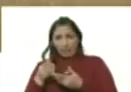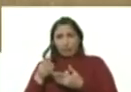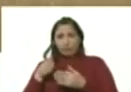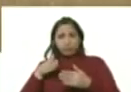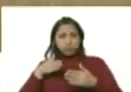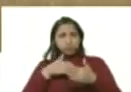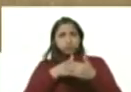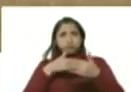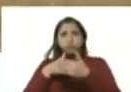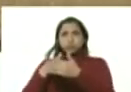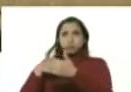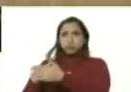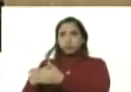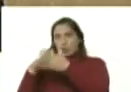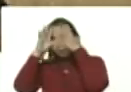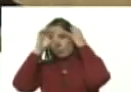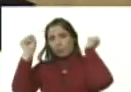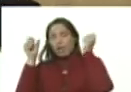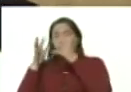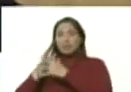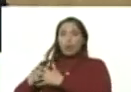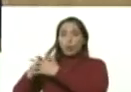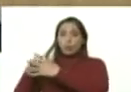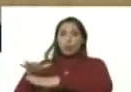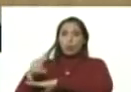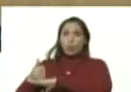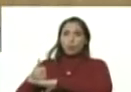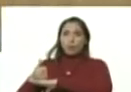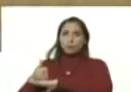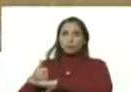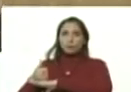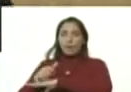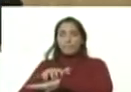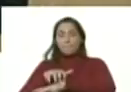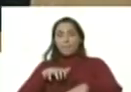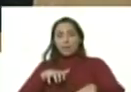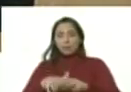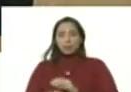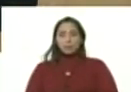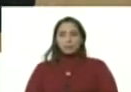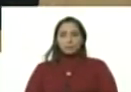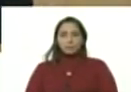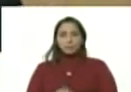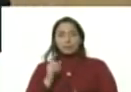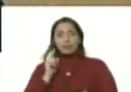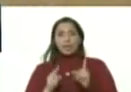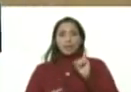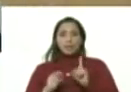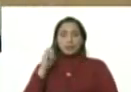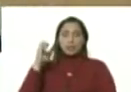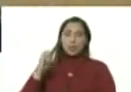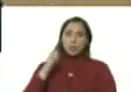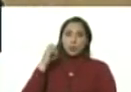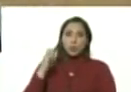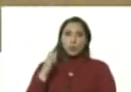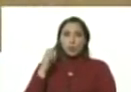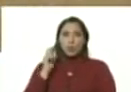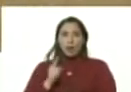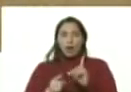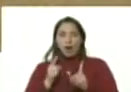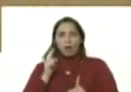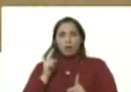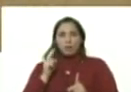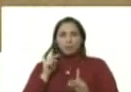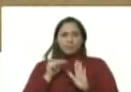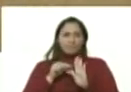agredidos por parte de la diplomacia estadounidense. En la mayoría de los casos, a veces se suma Europa con algunos matices a